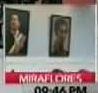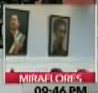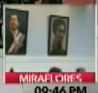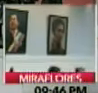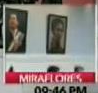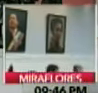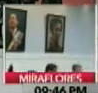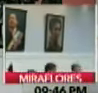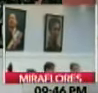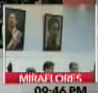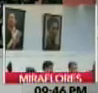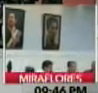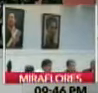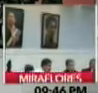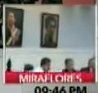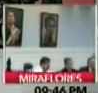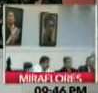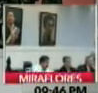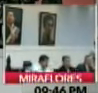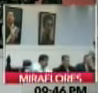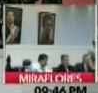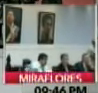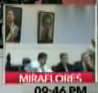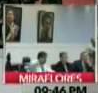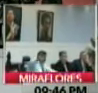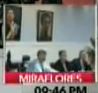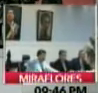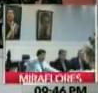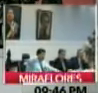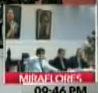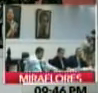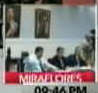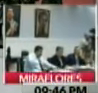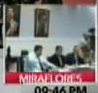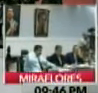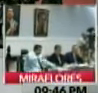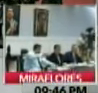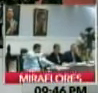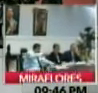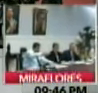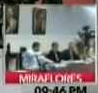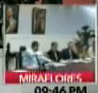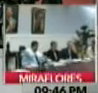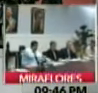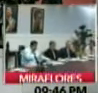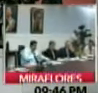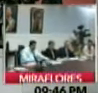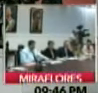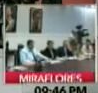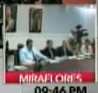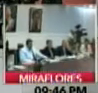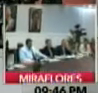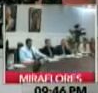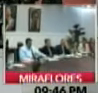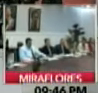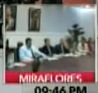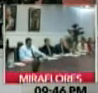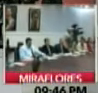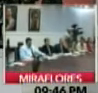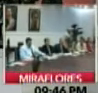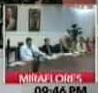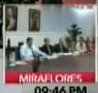estaban, ¿cómo se llama? Tienen ganas de reír, escriben los bobos esto. Sorprendimos a los diputados del